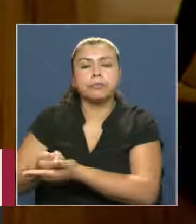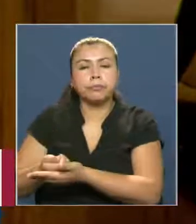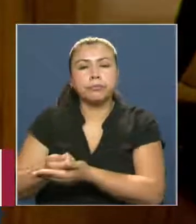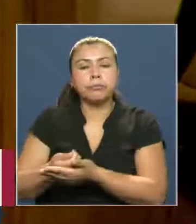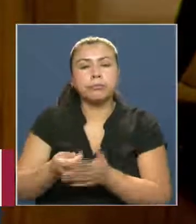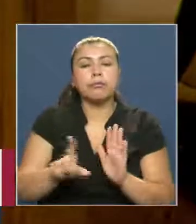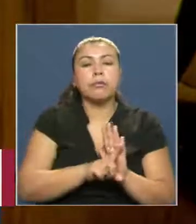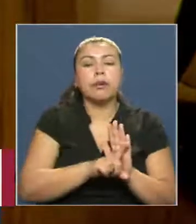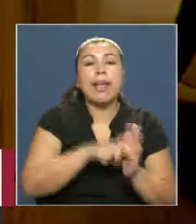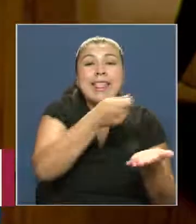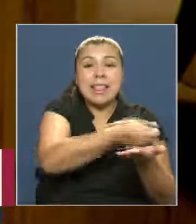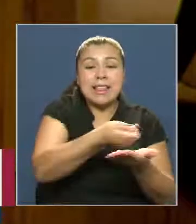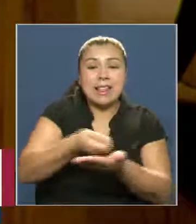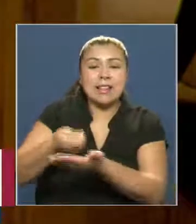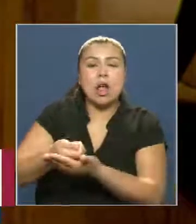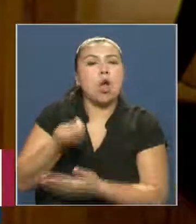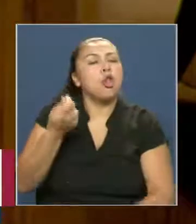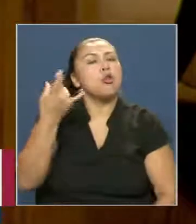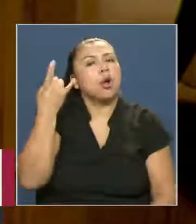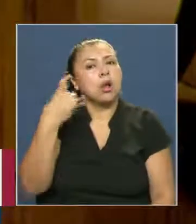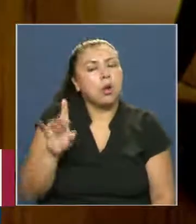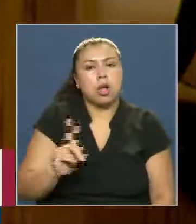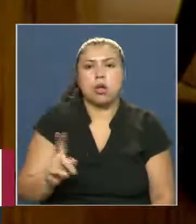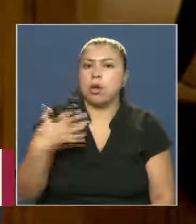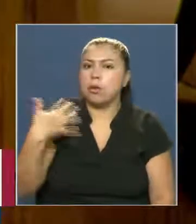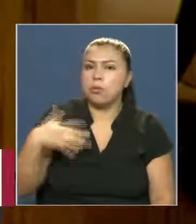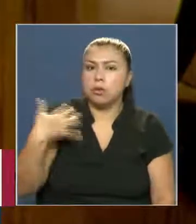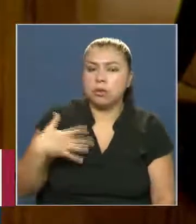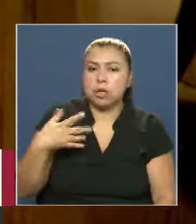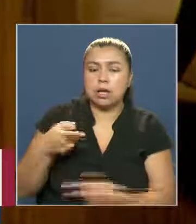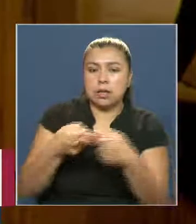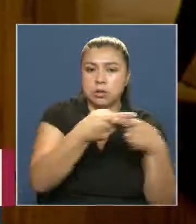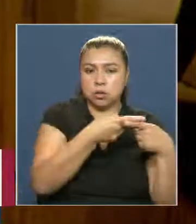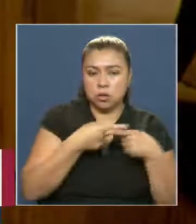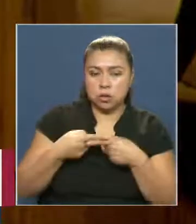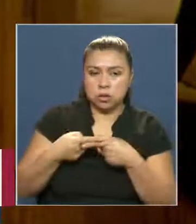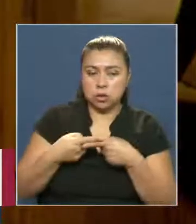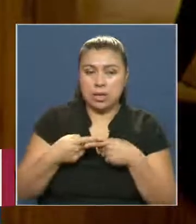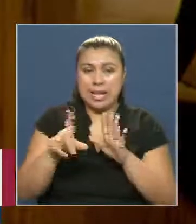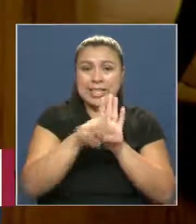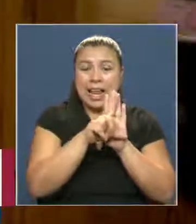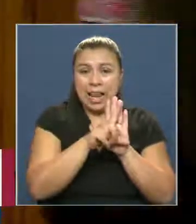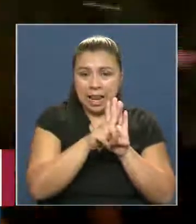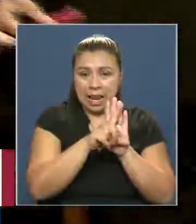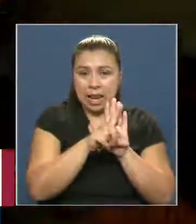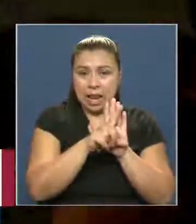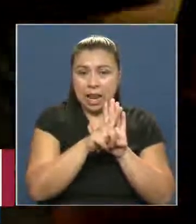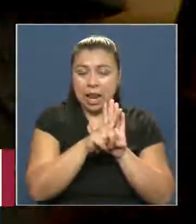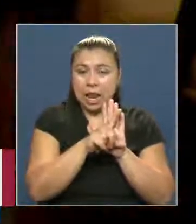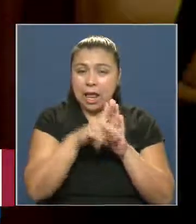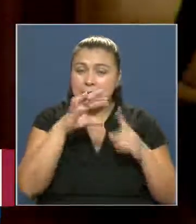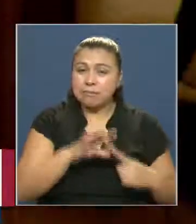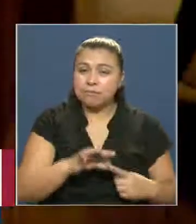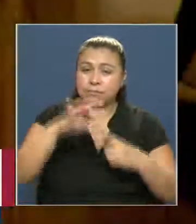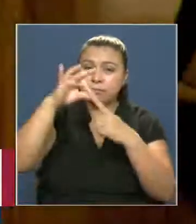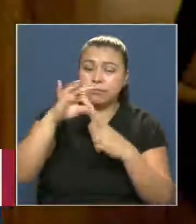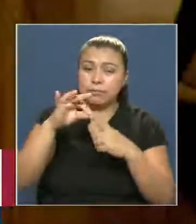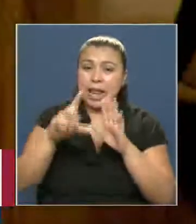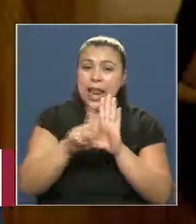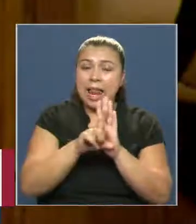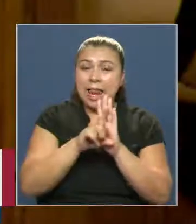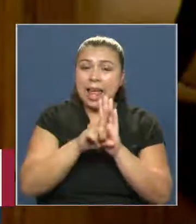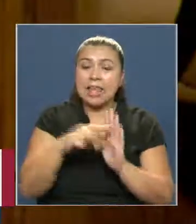demanda no es única ni la más importante en sociedad. La ley que debe primar es la ley de la